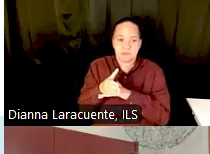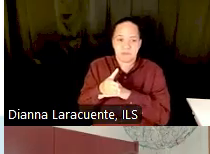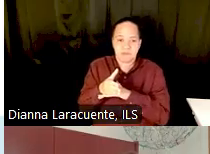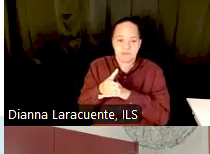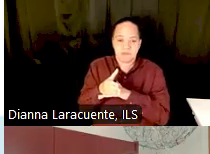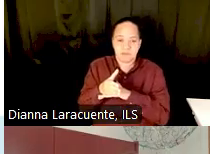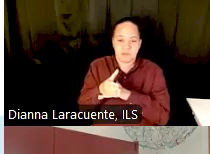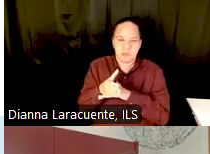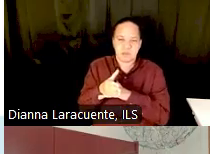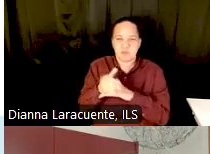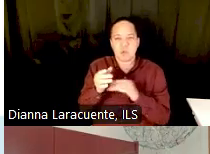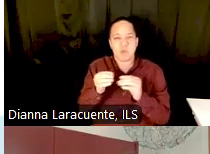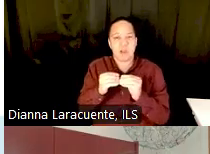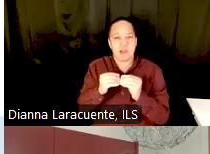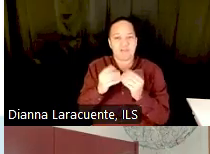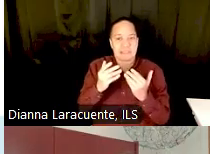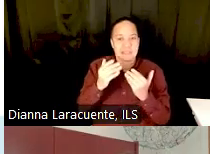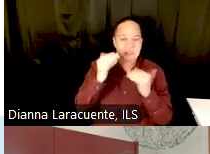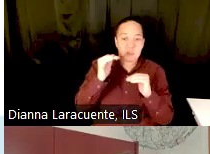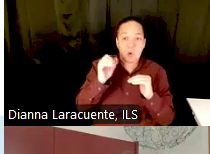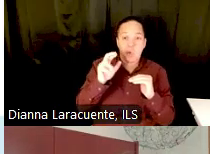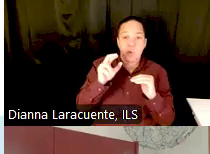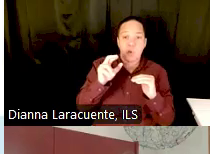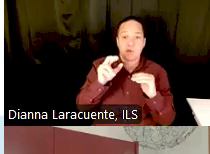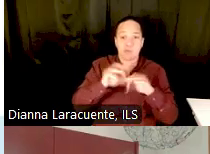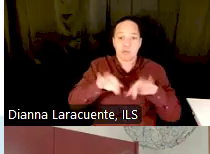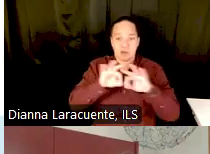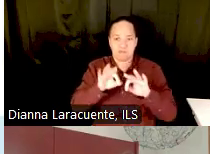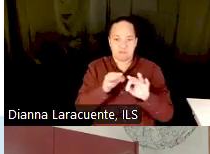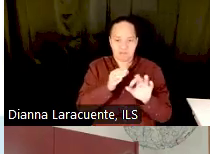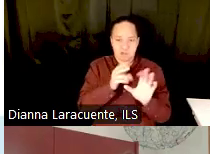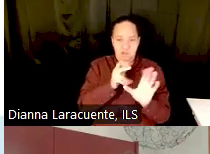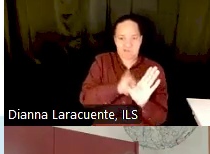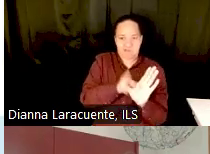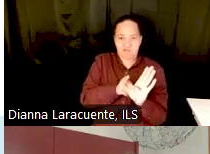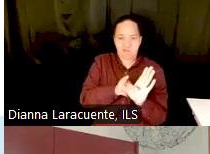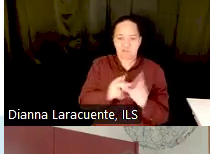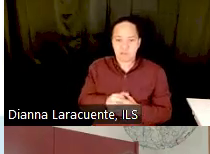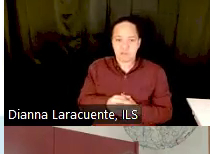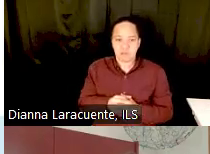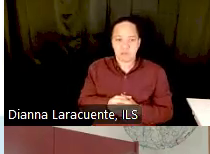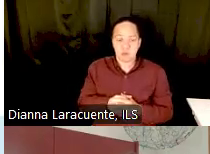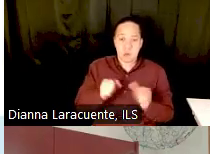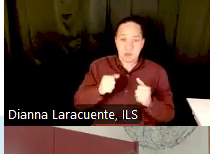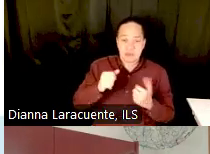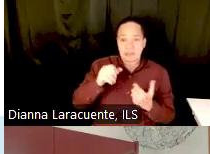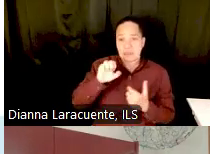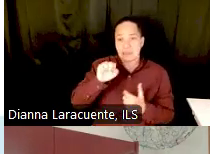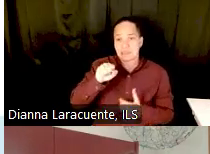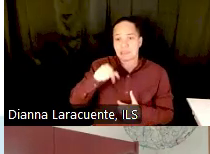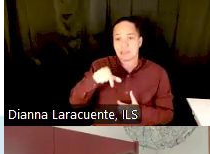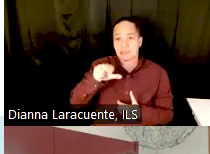pues limitantes o importantes en la psiquiatría, como pueden ser los trastornos psicóticos o la esquizofrenia, los trastornos